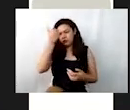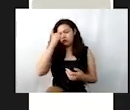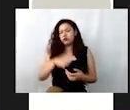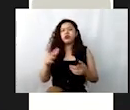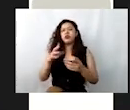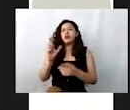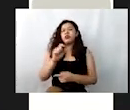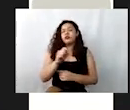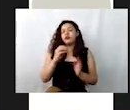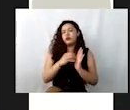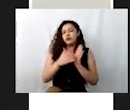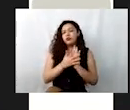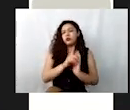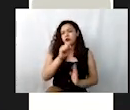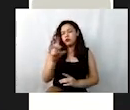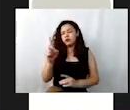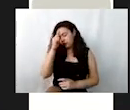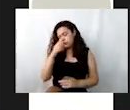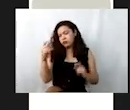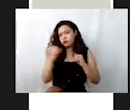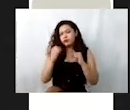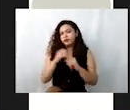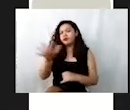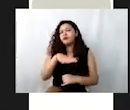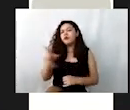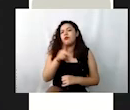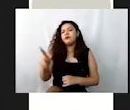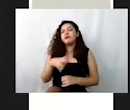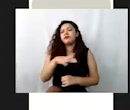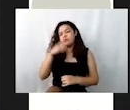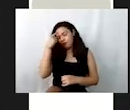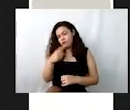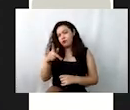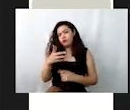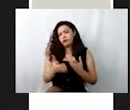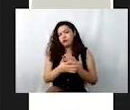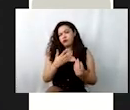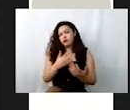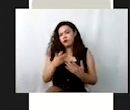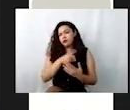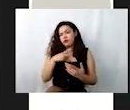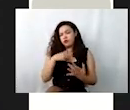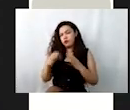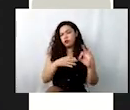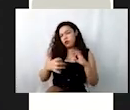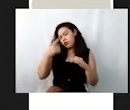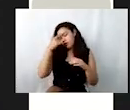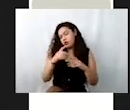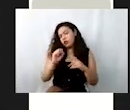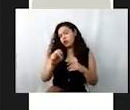esa comisión junta a todas las instituciones públicas que tienen que ver con esos objetivos y va trabajando con varias